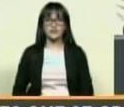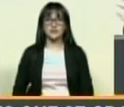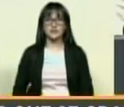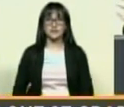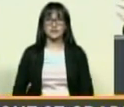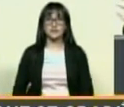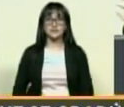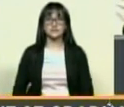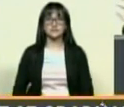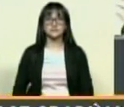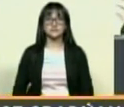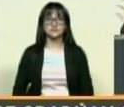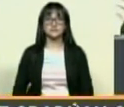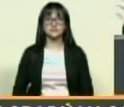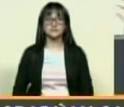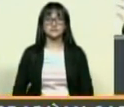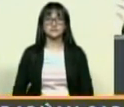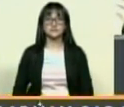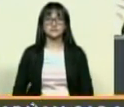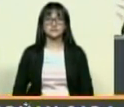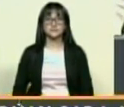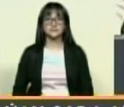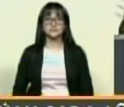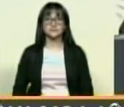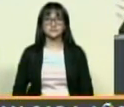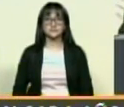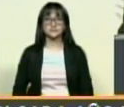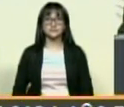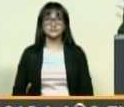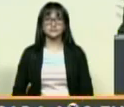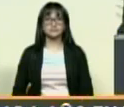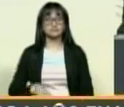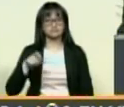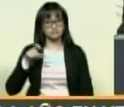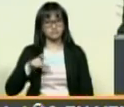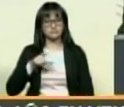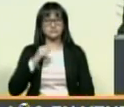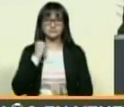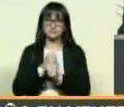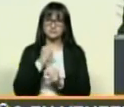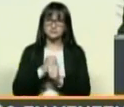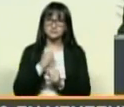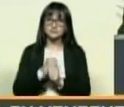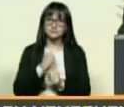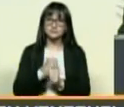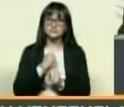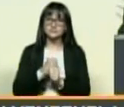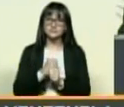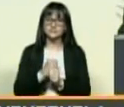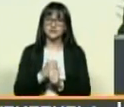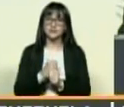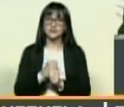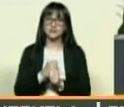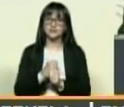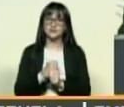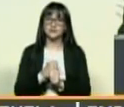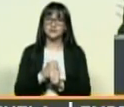la transferencia de la presidencia, la necesidad de trabajar las asimetrías.